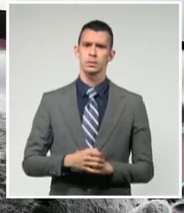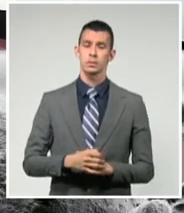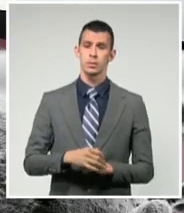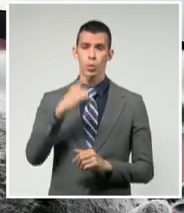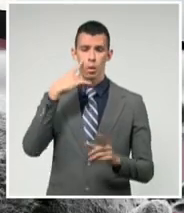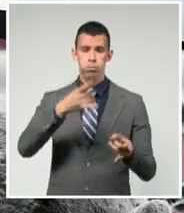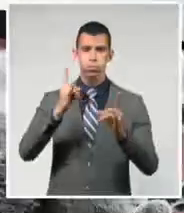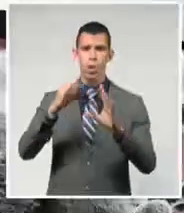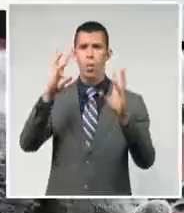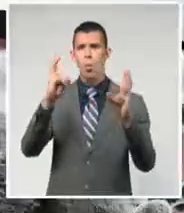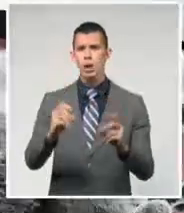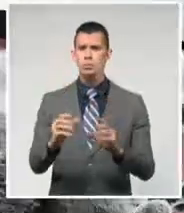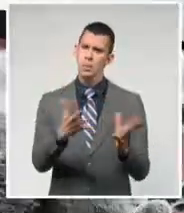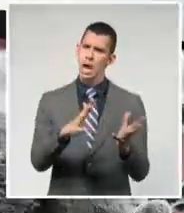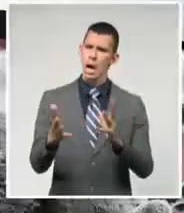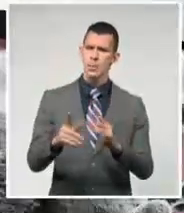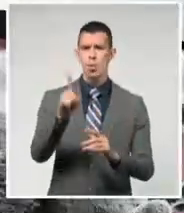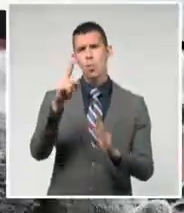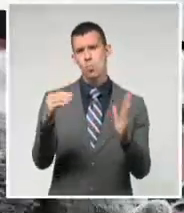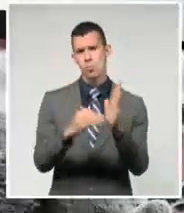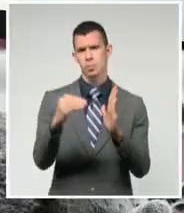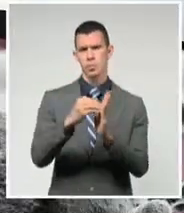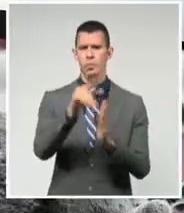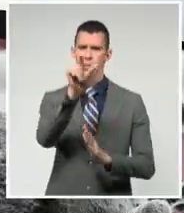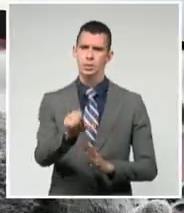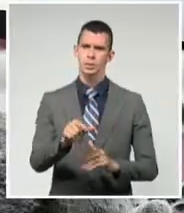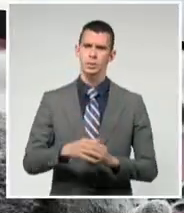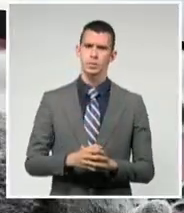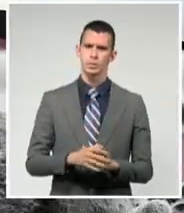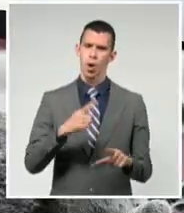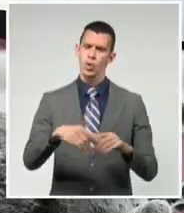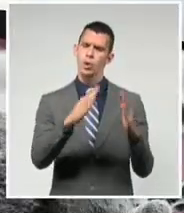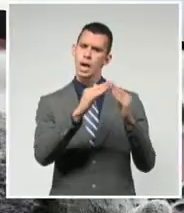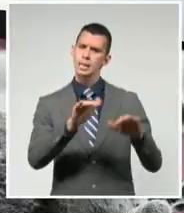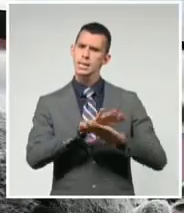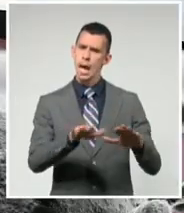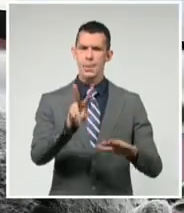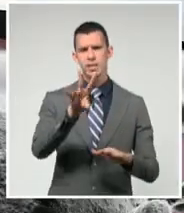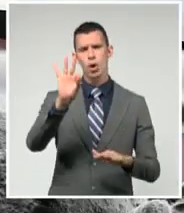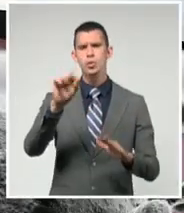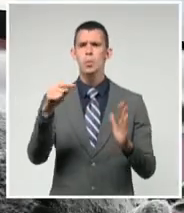decesos se sitúa por encima del millón y la de los recuperados supera los 28,9 millones.